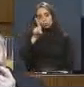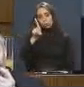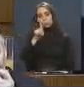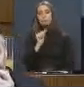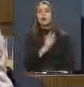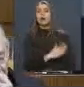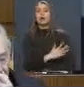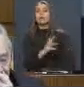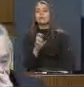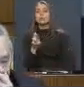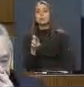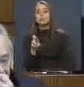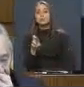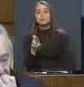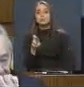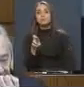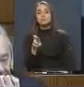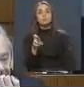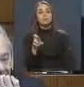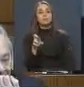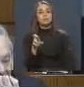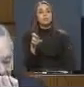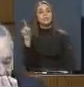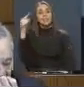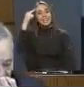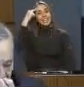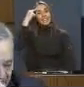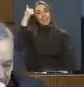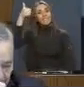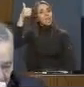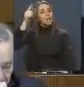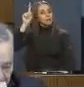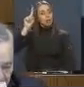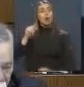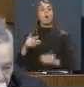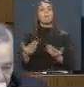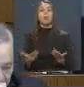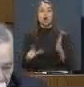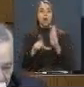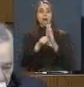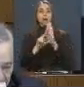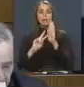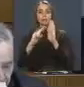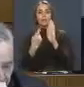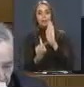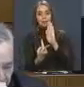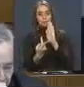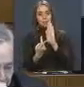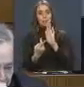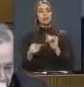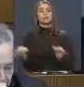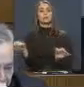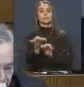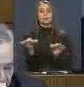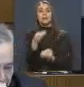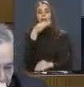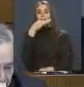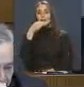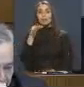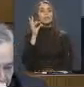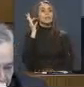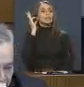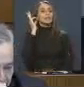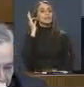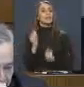AFP no lo van a hacer por conciencia. Por eso es que estamos modificando la ley. Pero entramos a lo que decía la